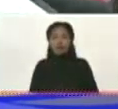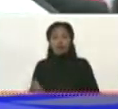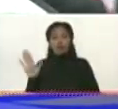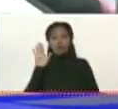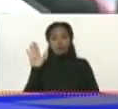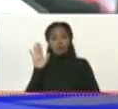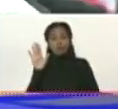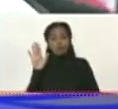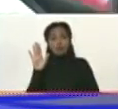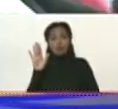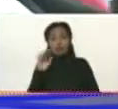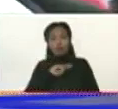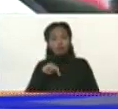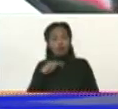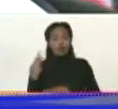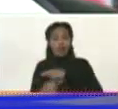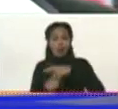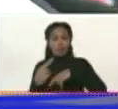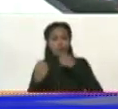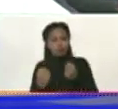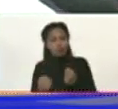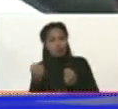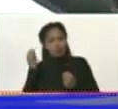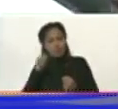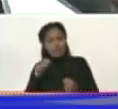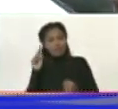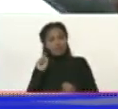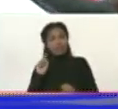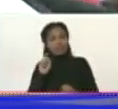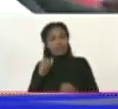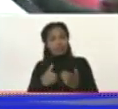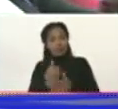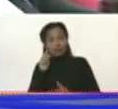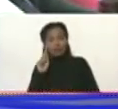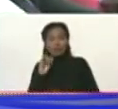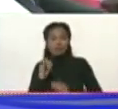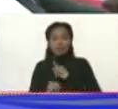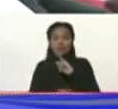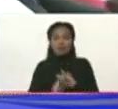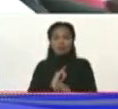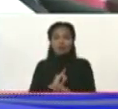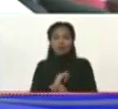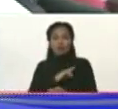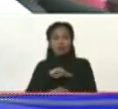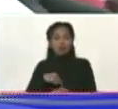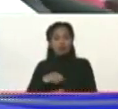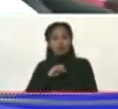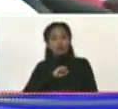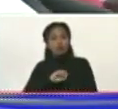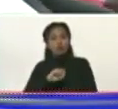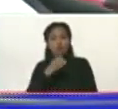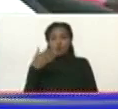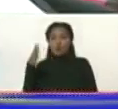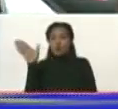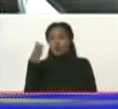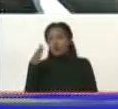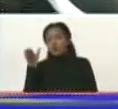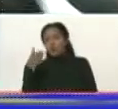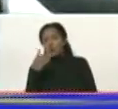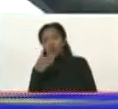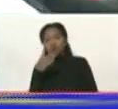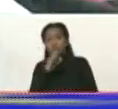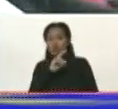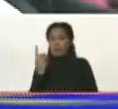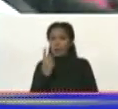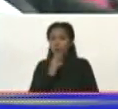que pues esta revolución necesita, y además a nivel internacional somos una bandera, no solamente